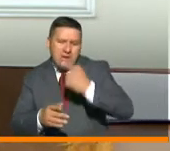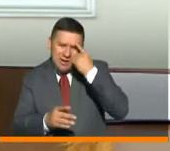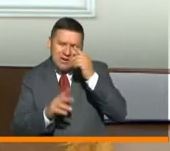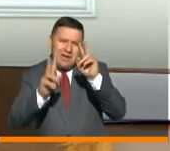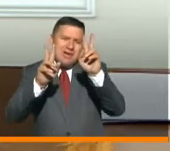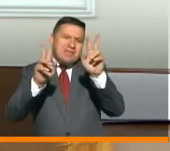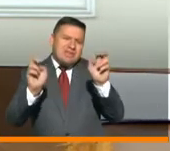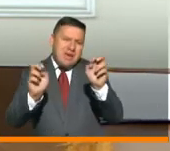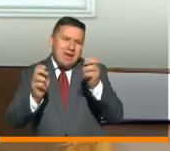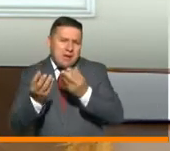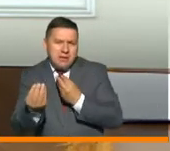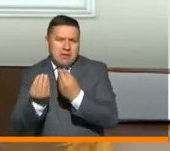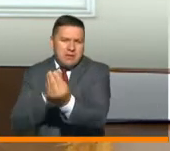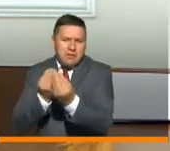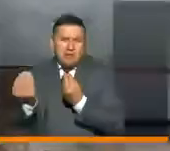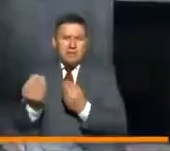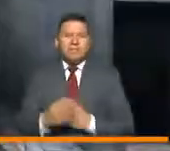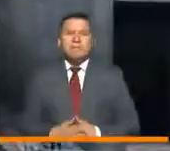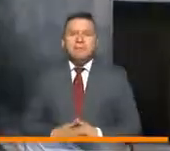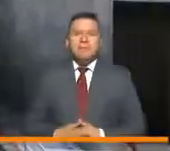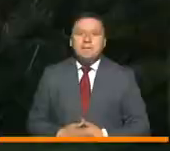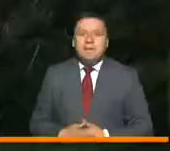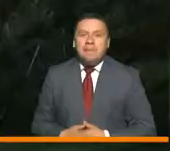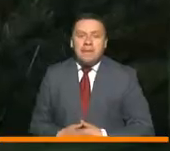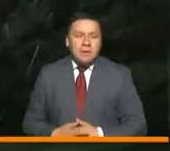en términos de alternancia.